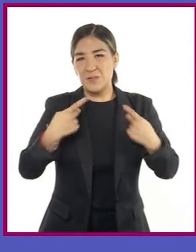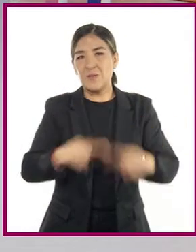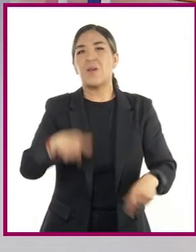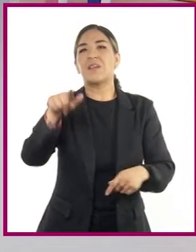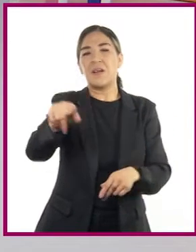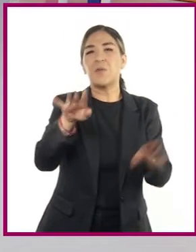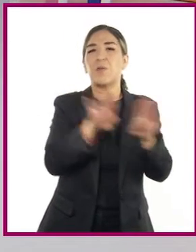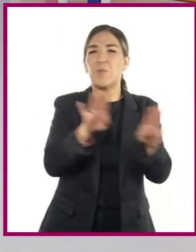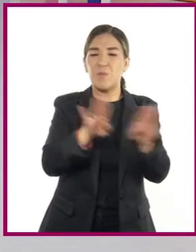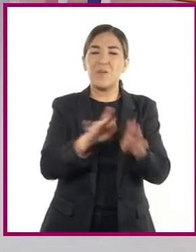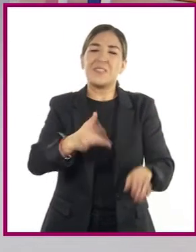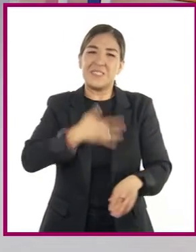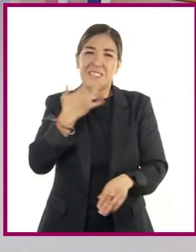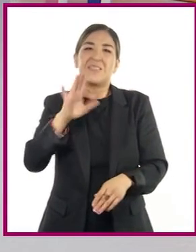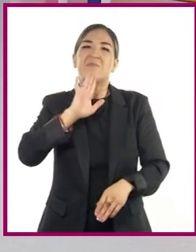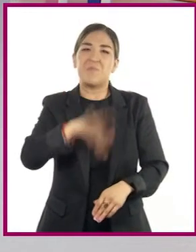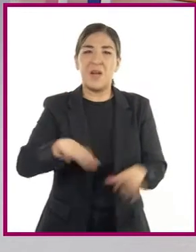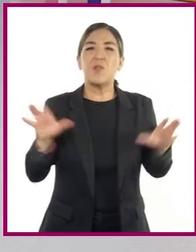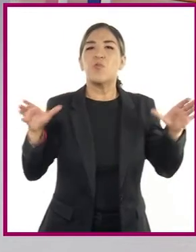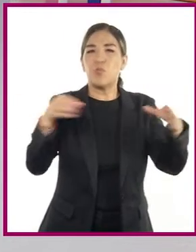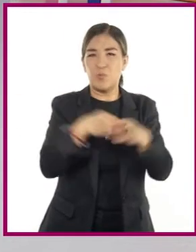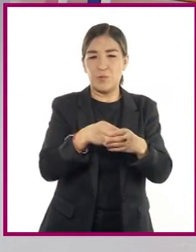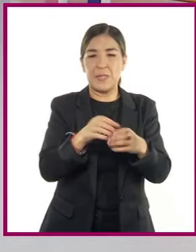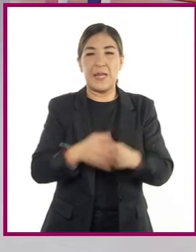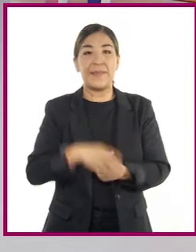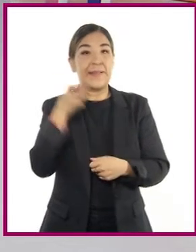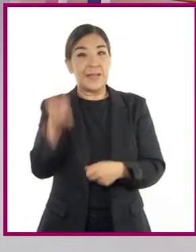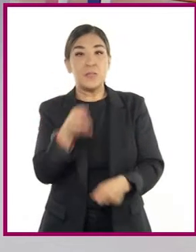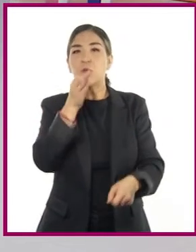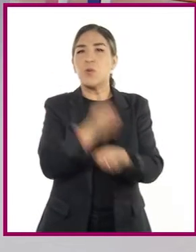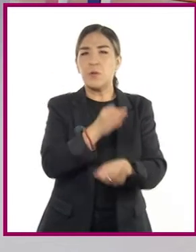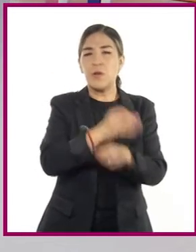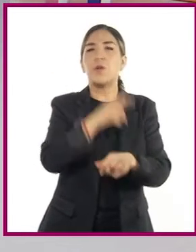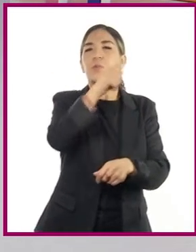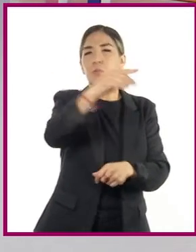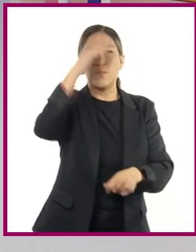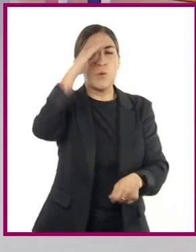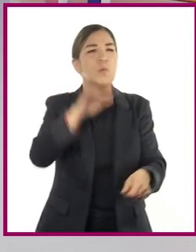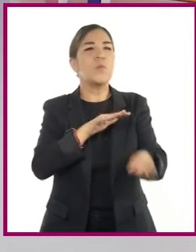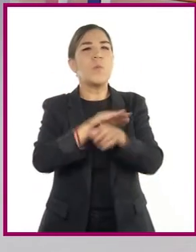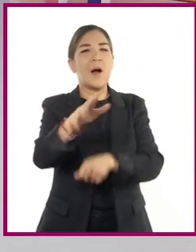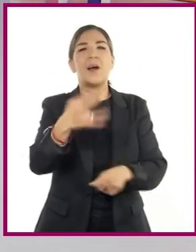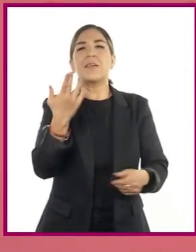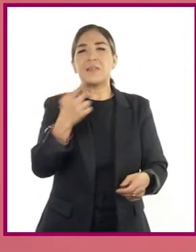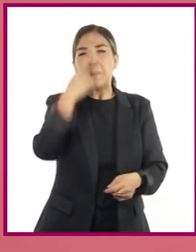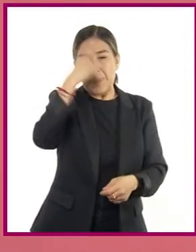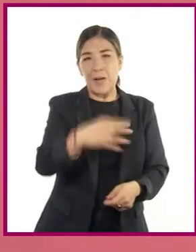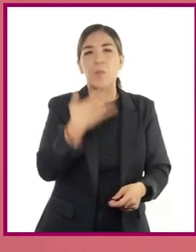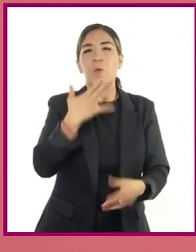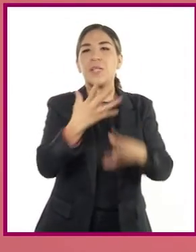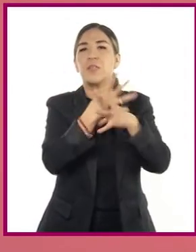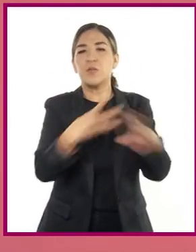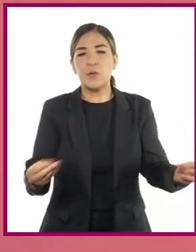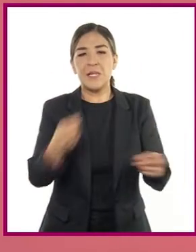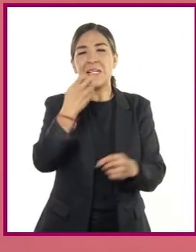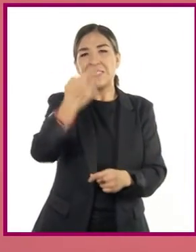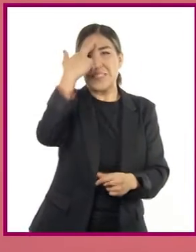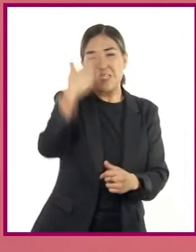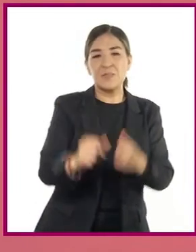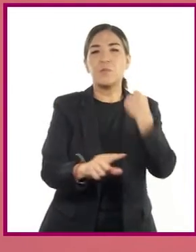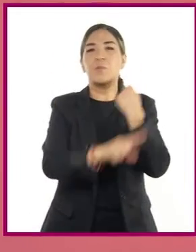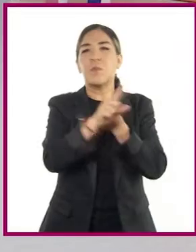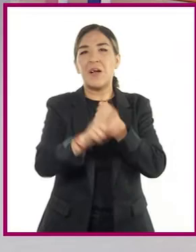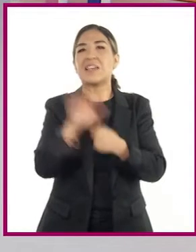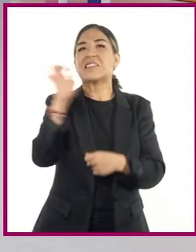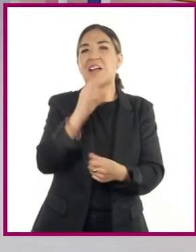comunidad. Siguiendo esta lógica, ¿cuál te parecería una buena solución para la causa de que alguien